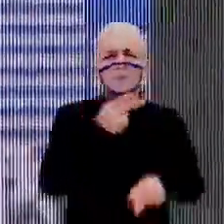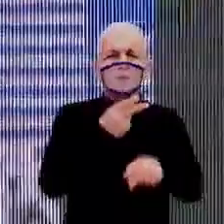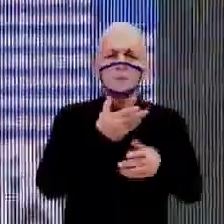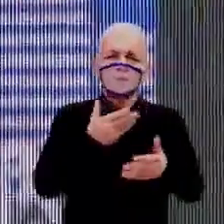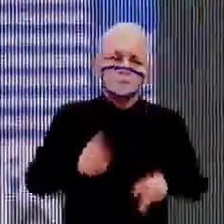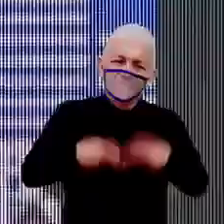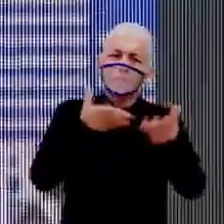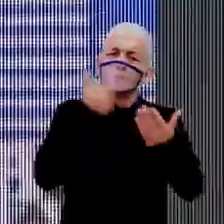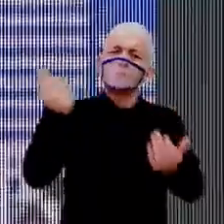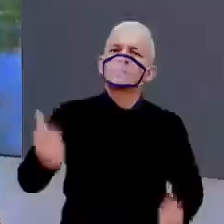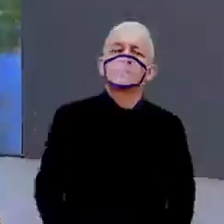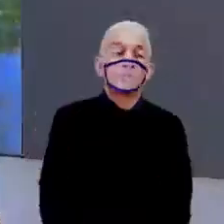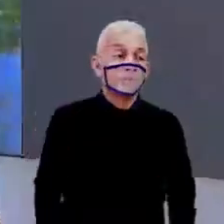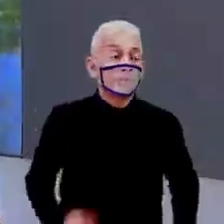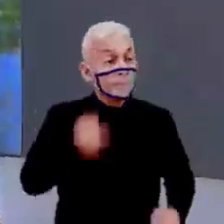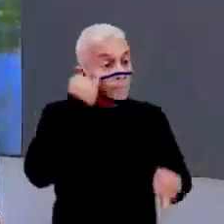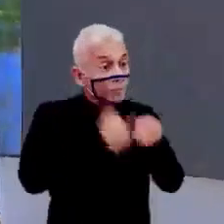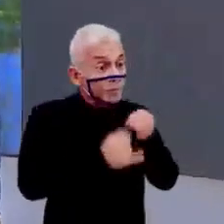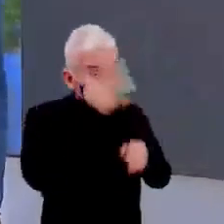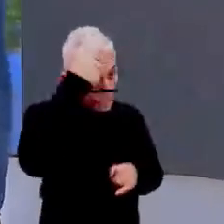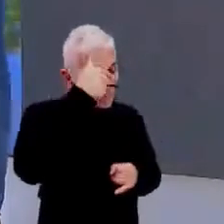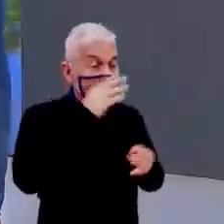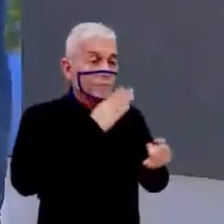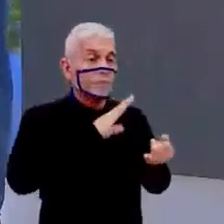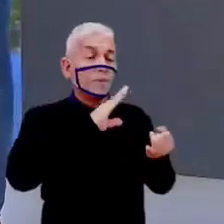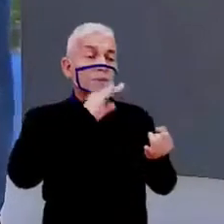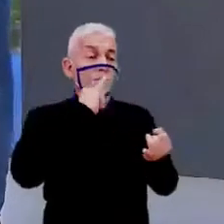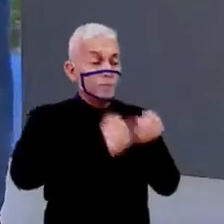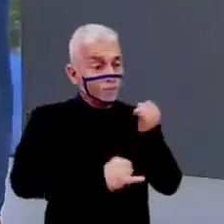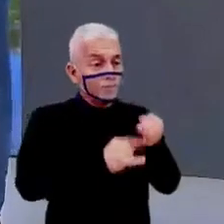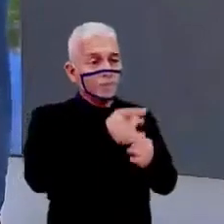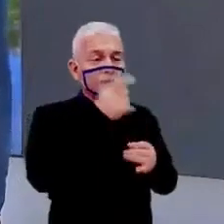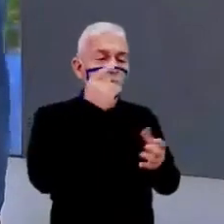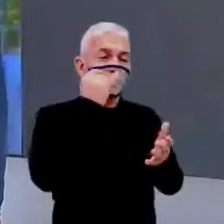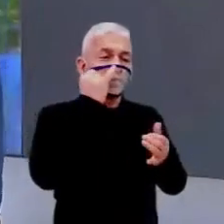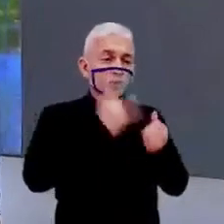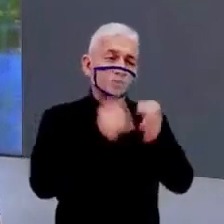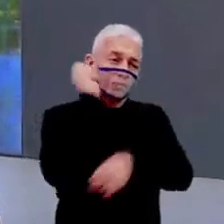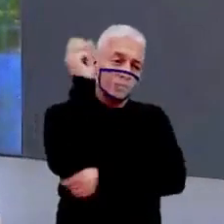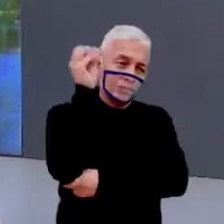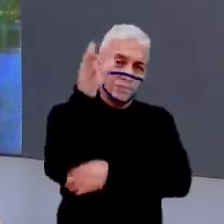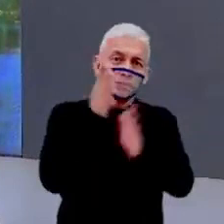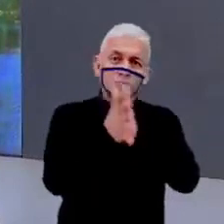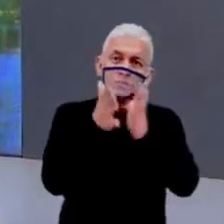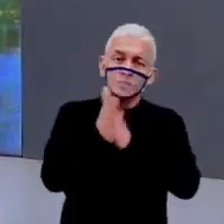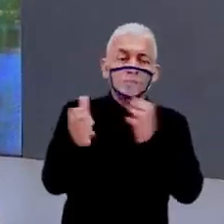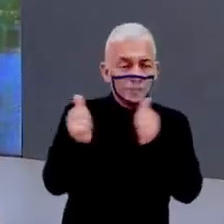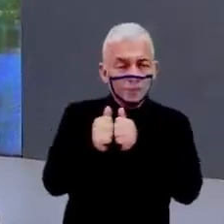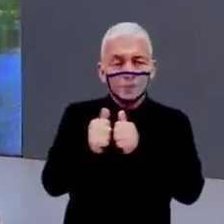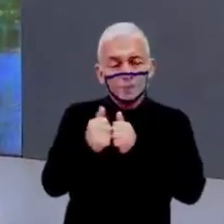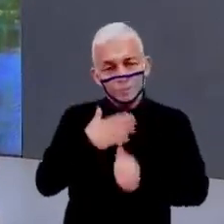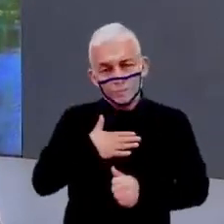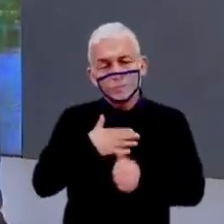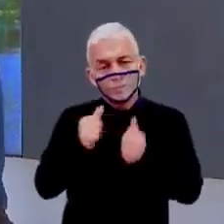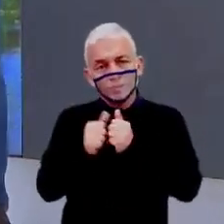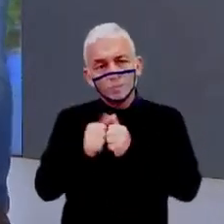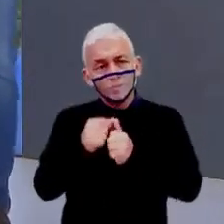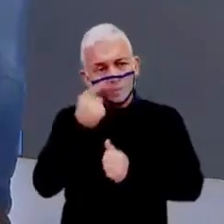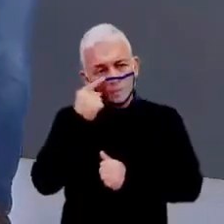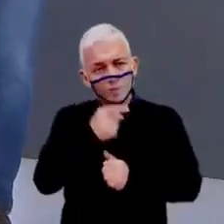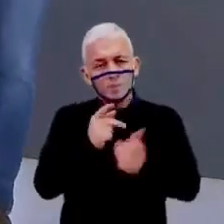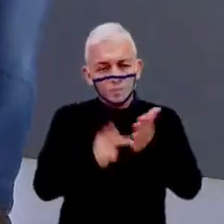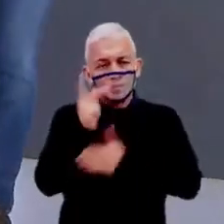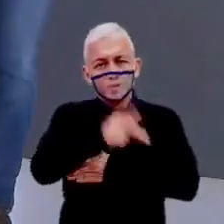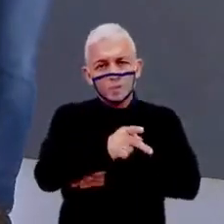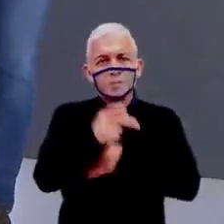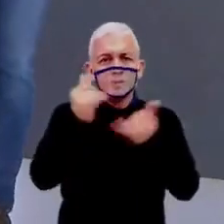antes. Alcalde, por último, en muchas de las asociaciones, de las socializaciones que usted nos ha acompañado, ha visto cómo el